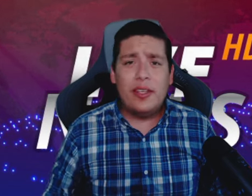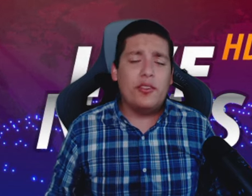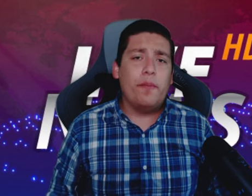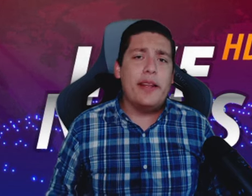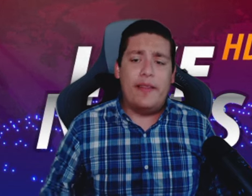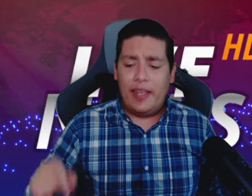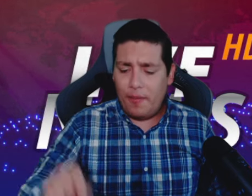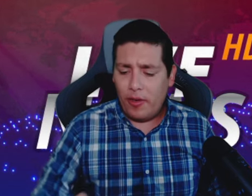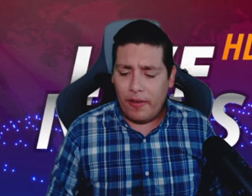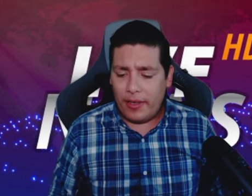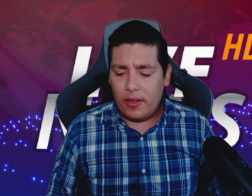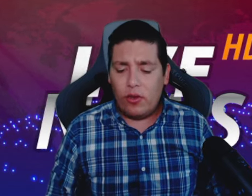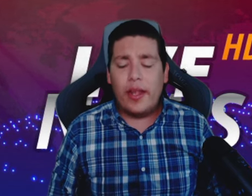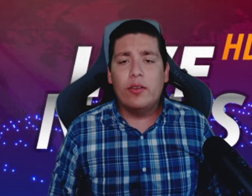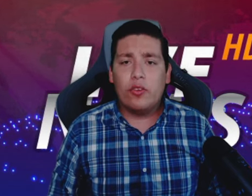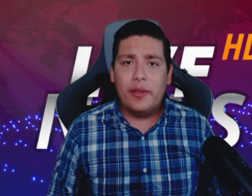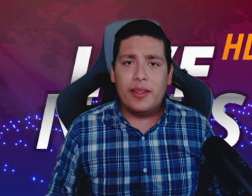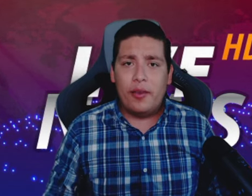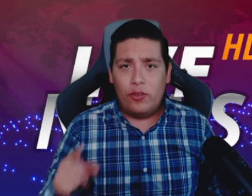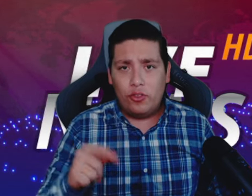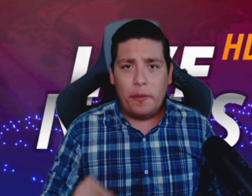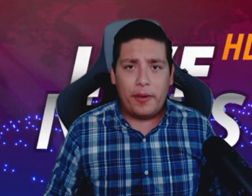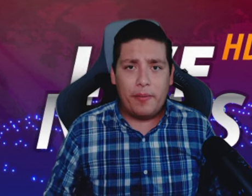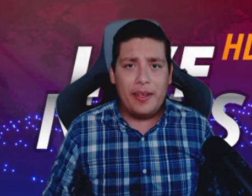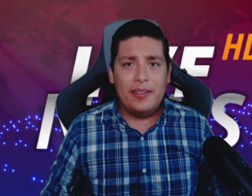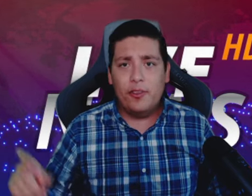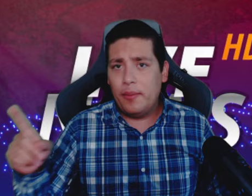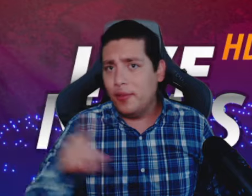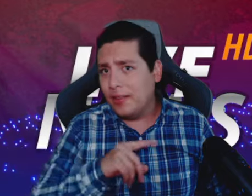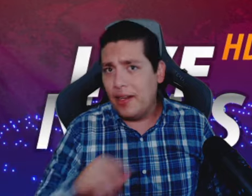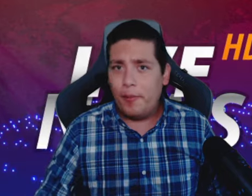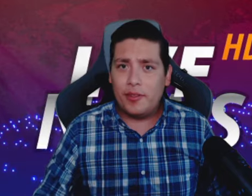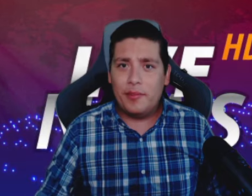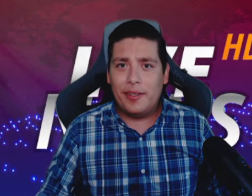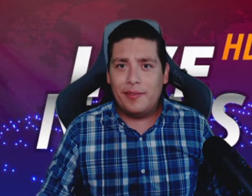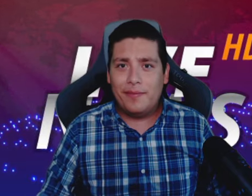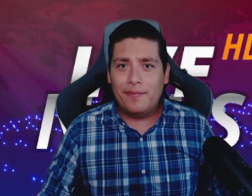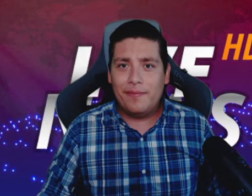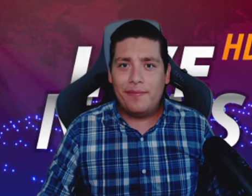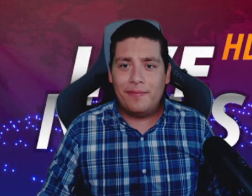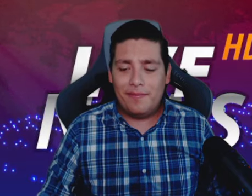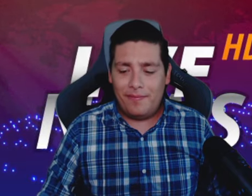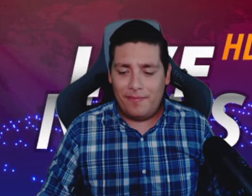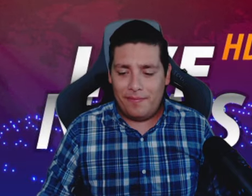Al final, ¿ustedes qué opinan? Déjenmelo aquí abajito en los comentarios. Yo soy Pepe Ramírez y nos vemos hasta la próxima.